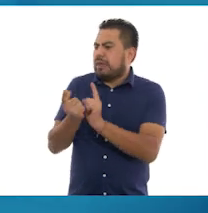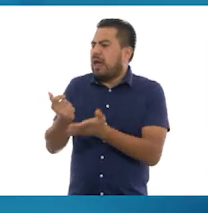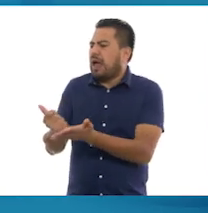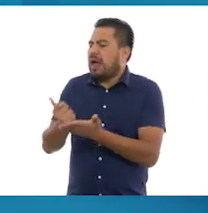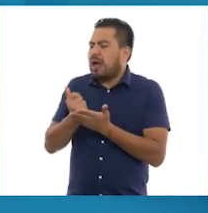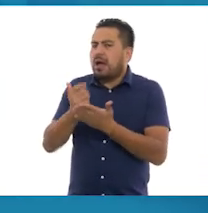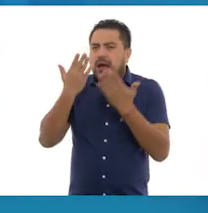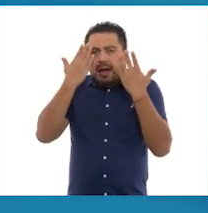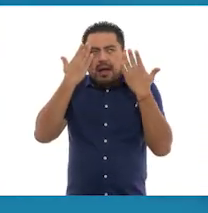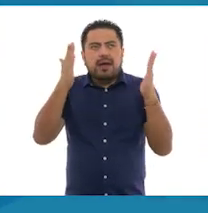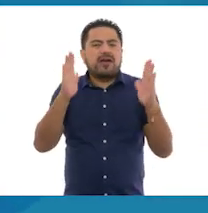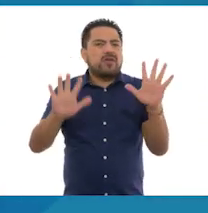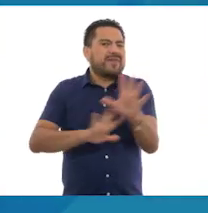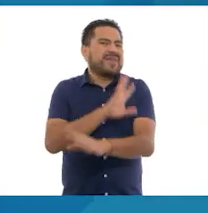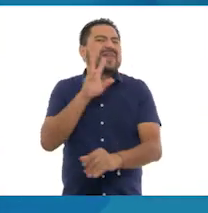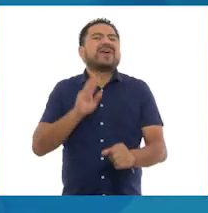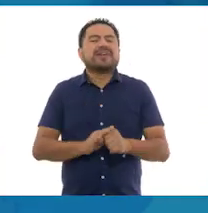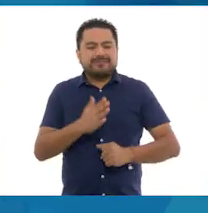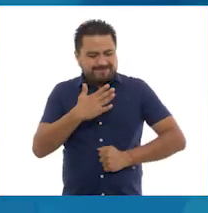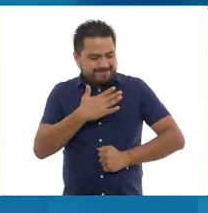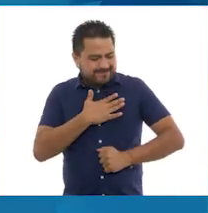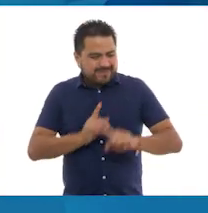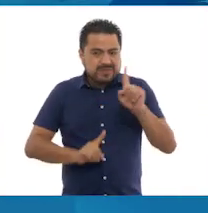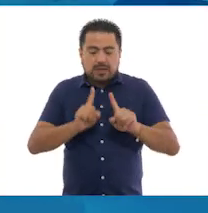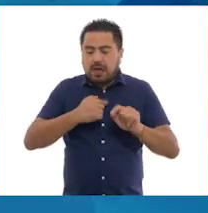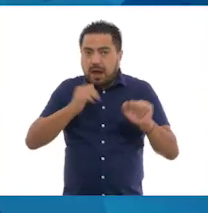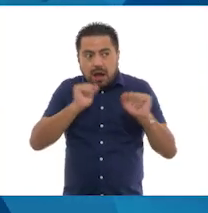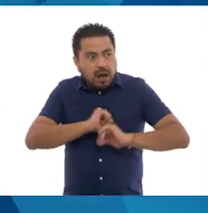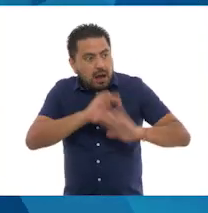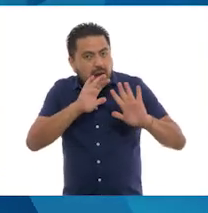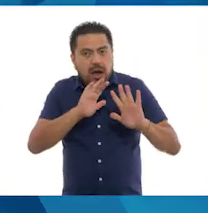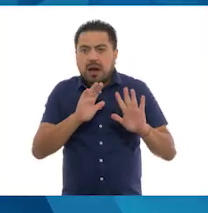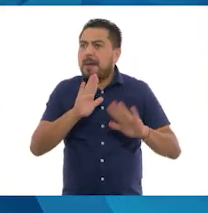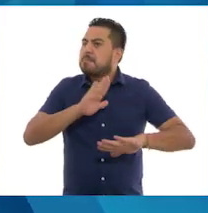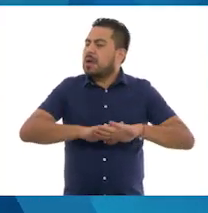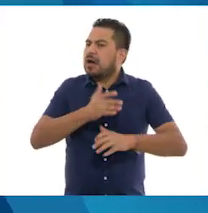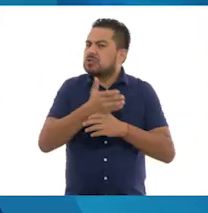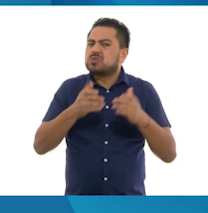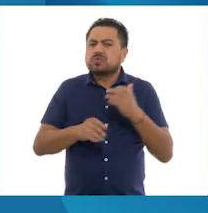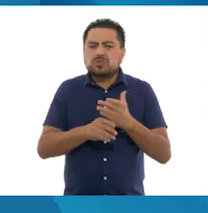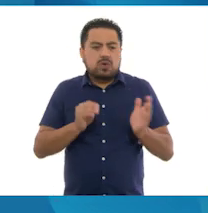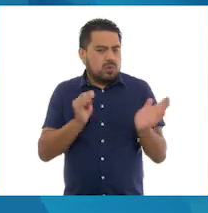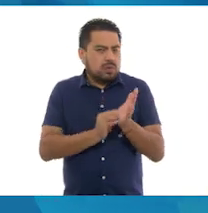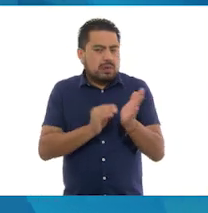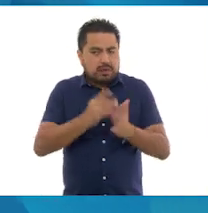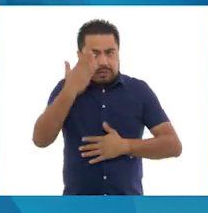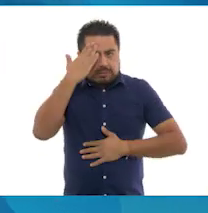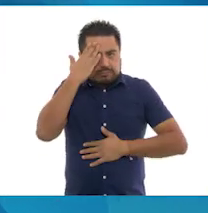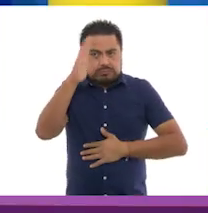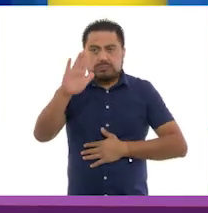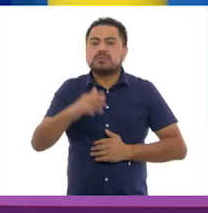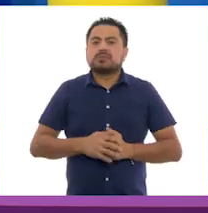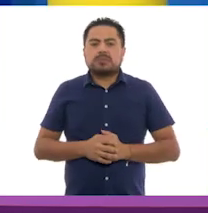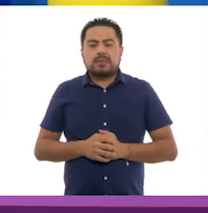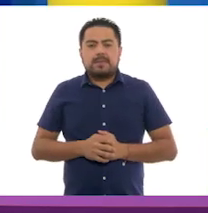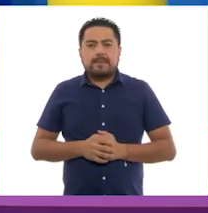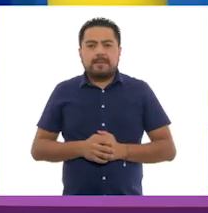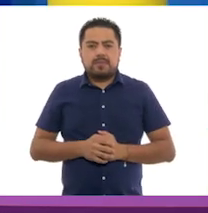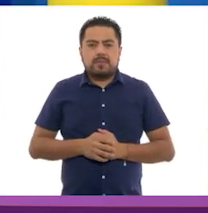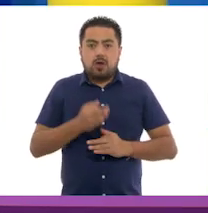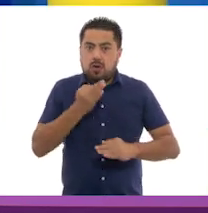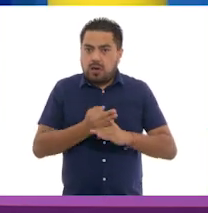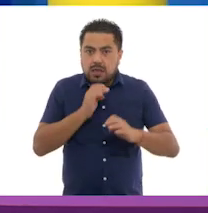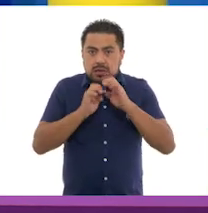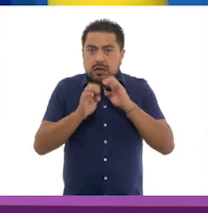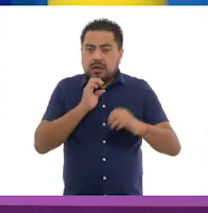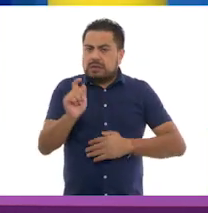despejar todas nuestras dudas y nos sorprenda compartiéndonos muchas cosas que aún desconocemos. ¿Vamos a